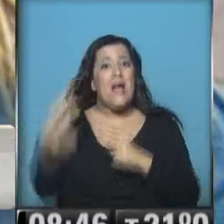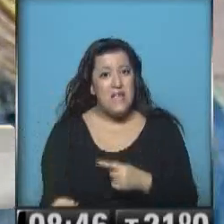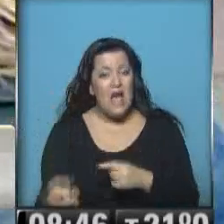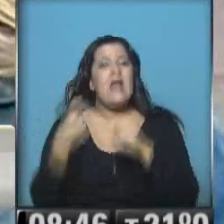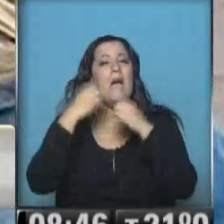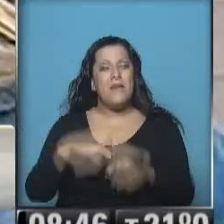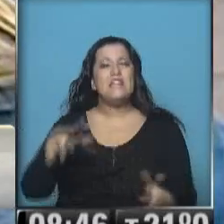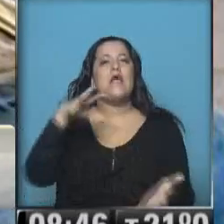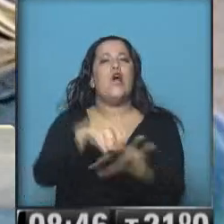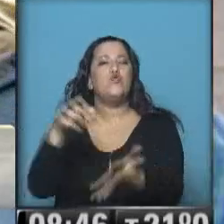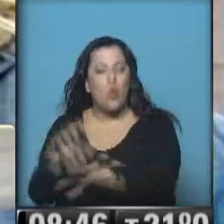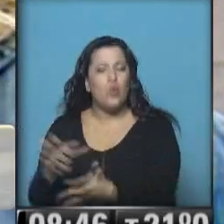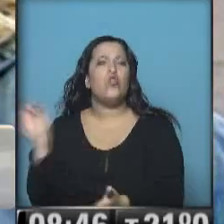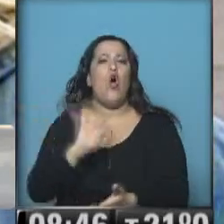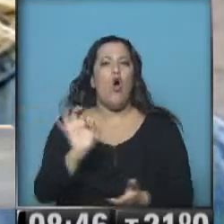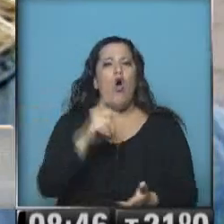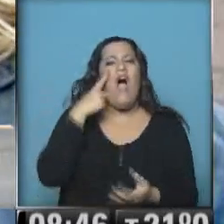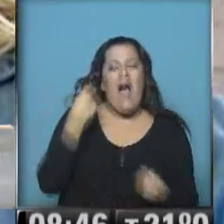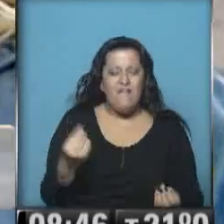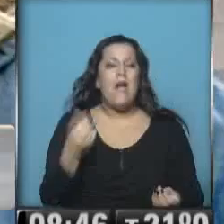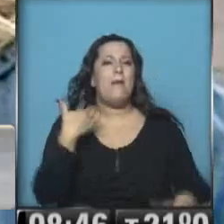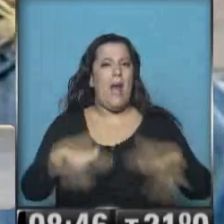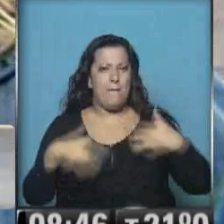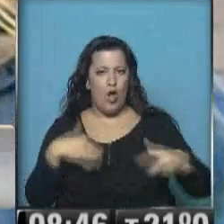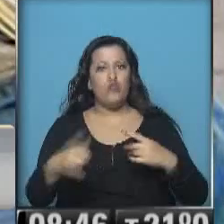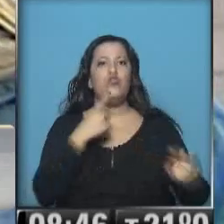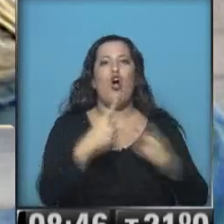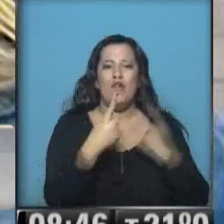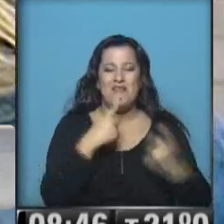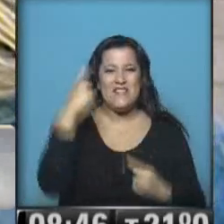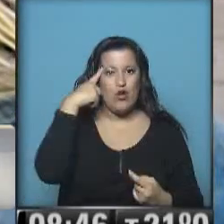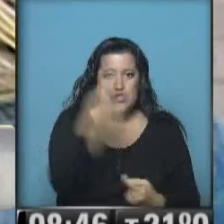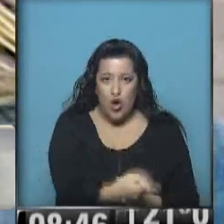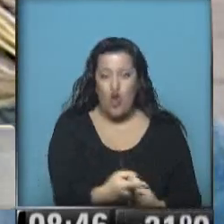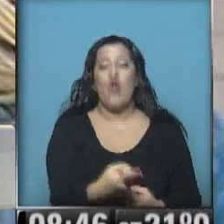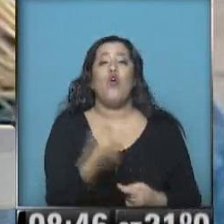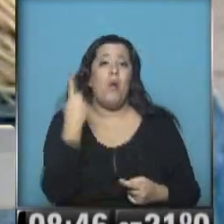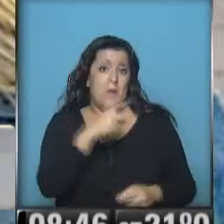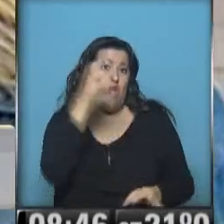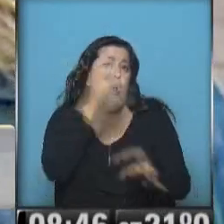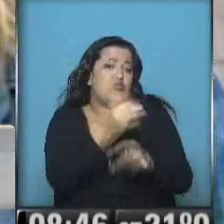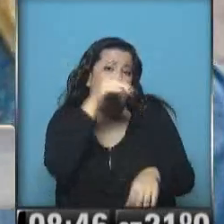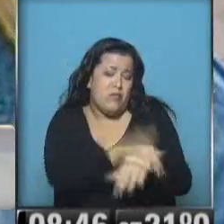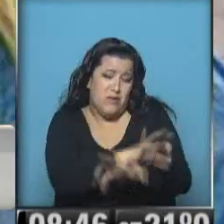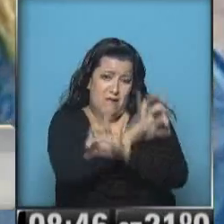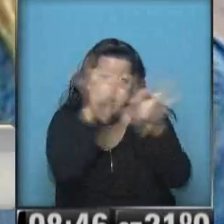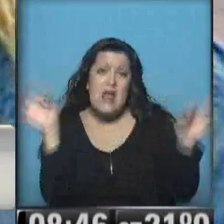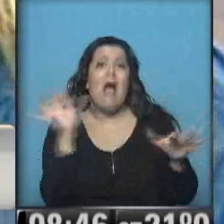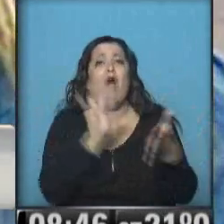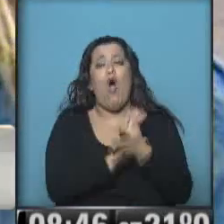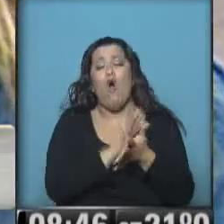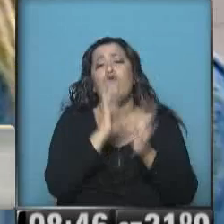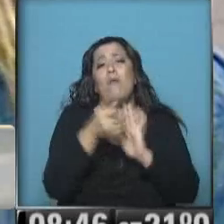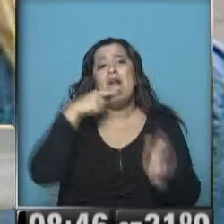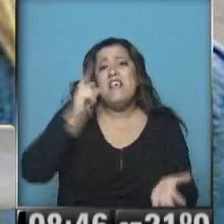turnos tenemos lo que disponibilidad que van a tratar de hacerlo lo más pronto posible pero bueno ni el colegio se hizo cargo ni tomaron las medidas necesarias